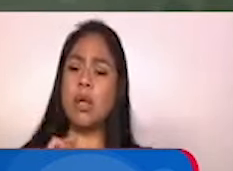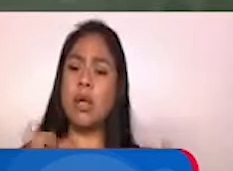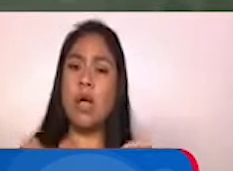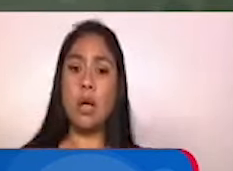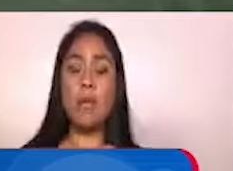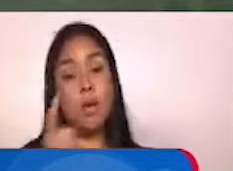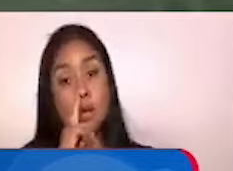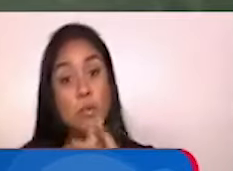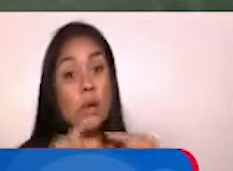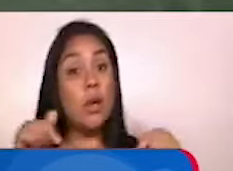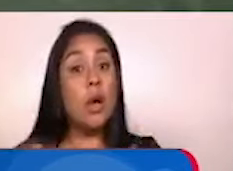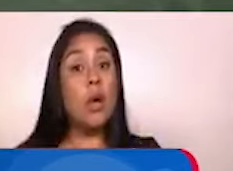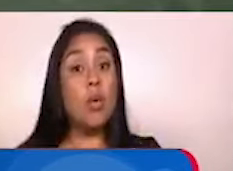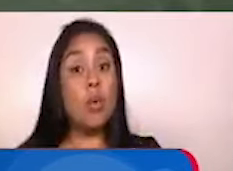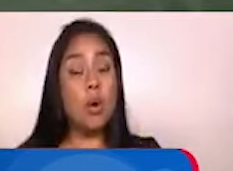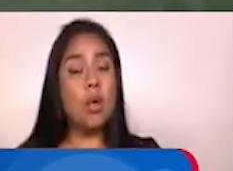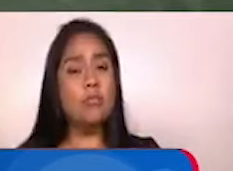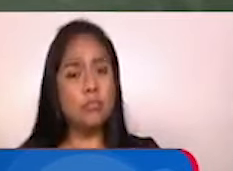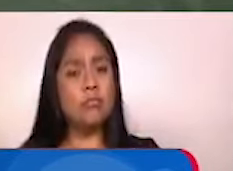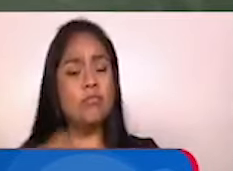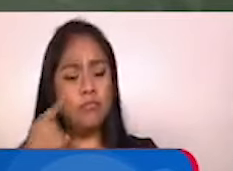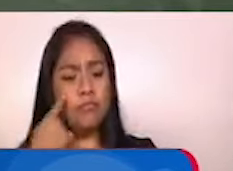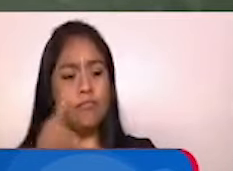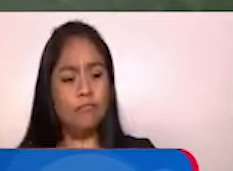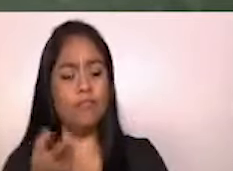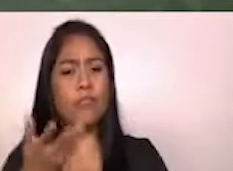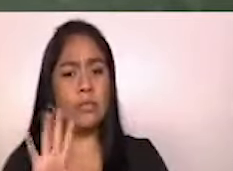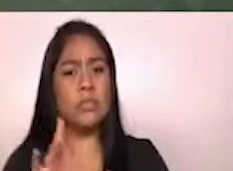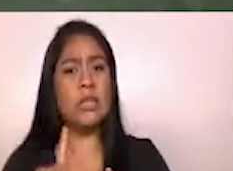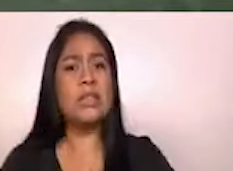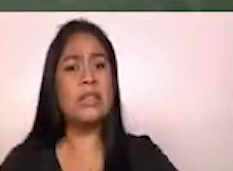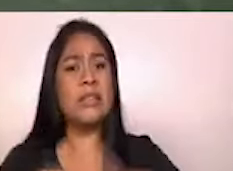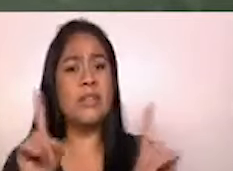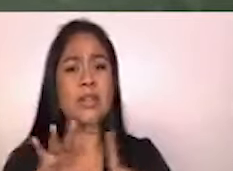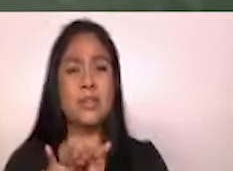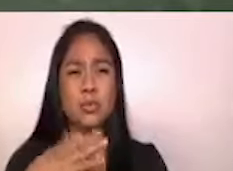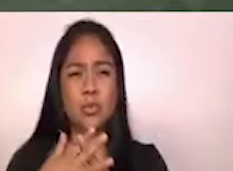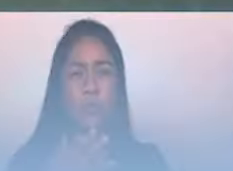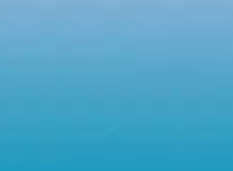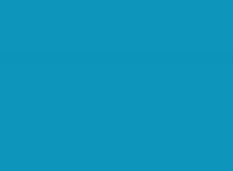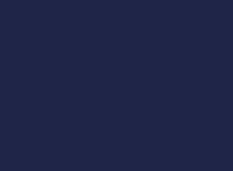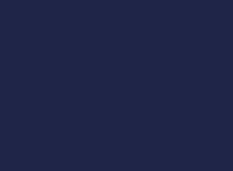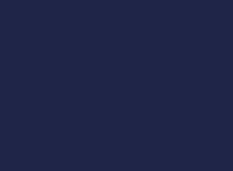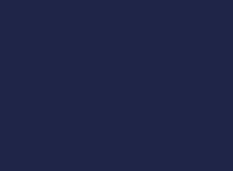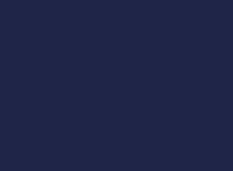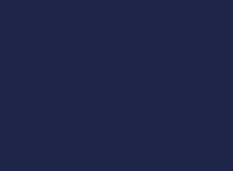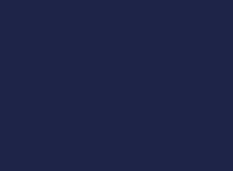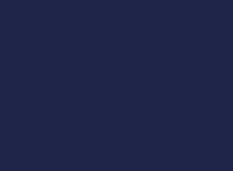intervenciones y reuniones de trabajo. Para Noticiero Guatevisión, reportó Leslie Sánchez.